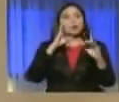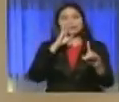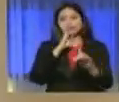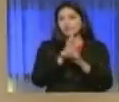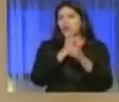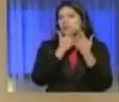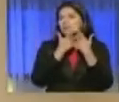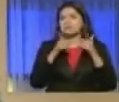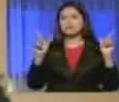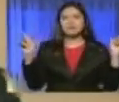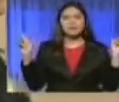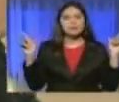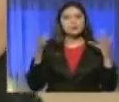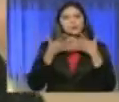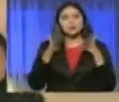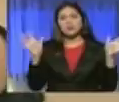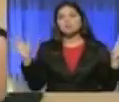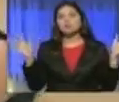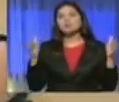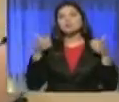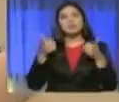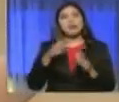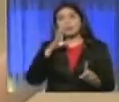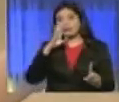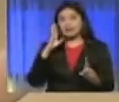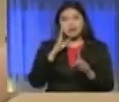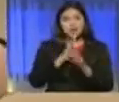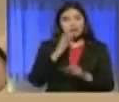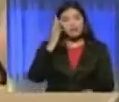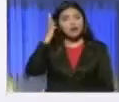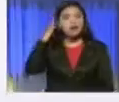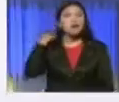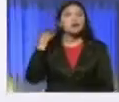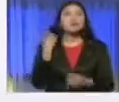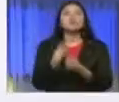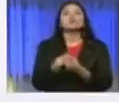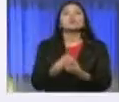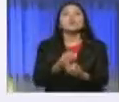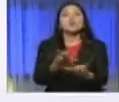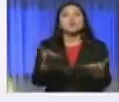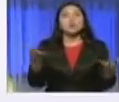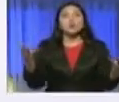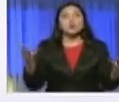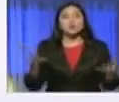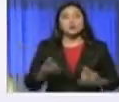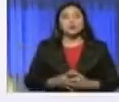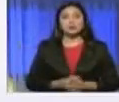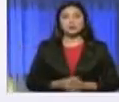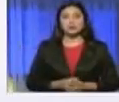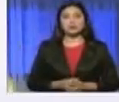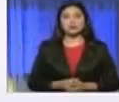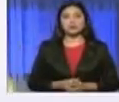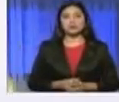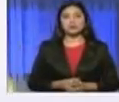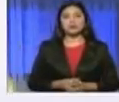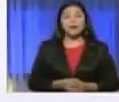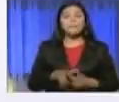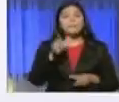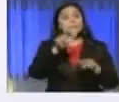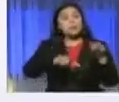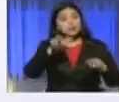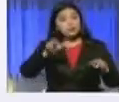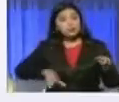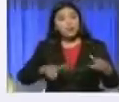libre, abierta, directa, con miles y miles y miles de